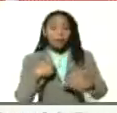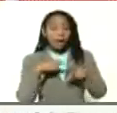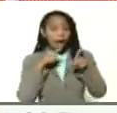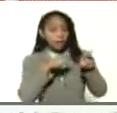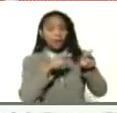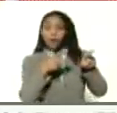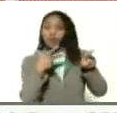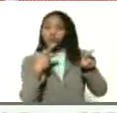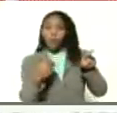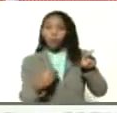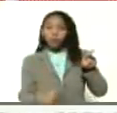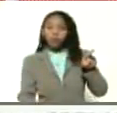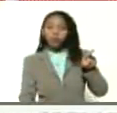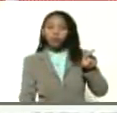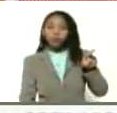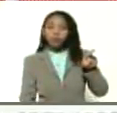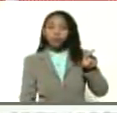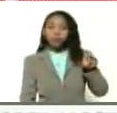no.